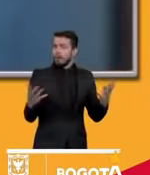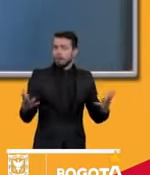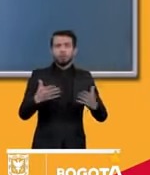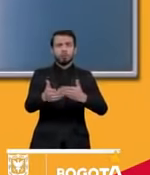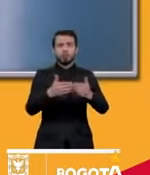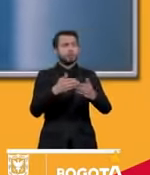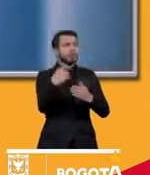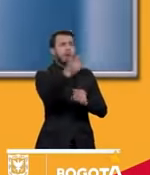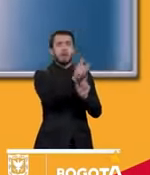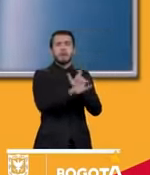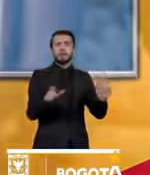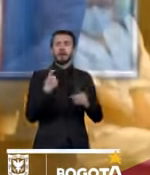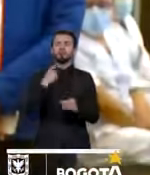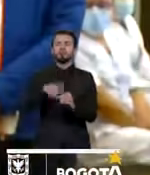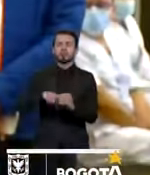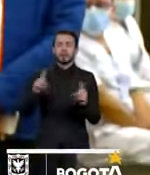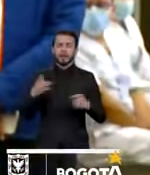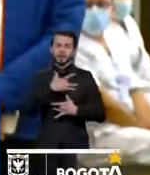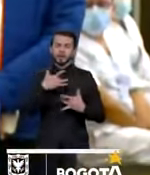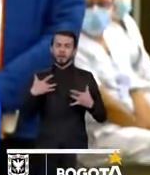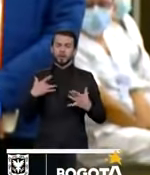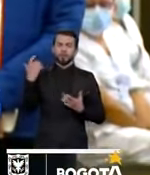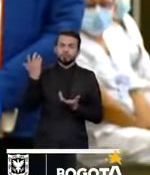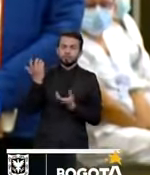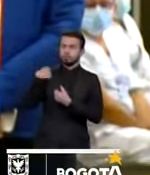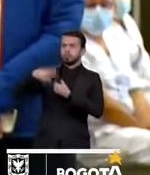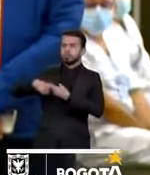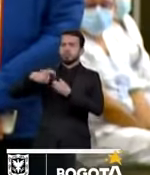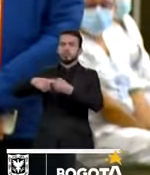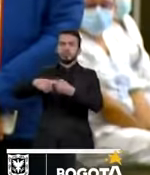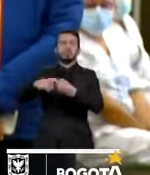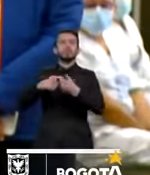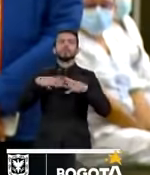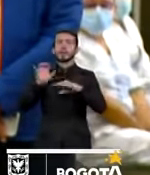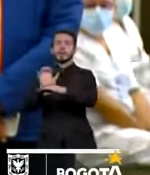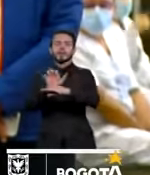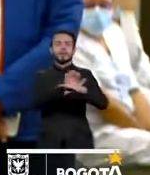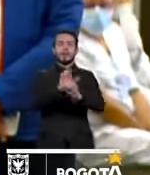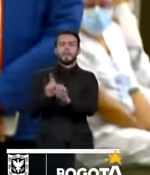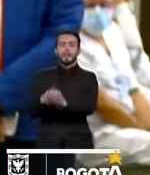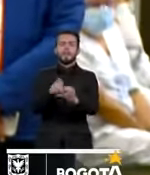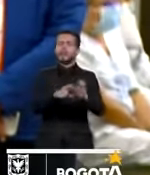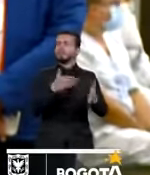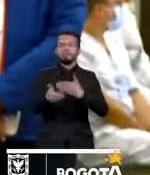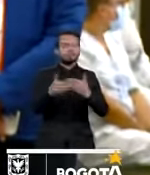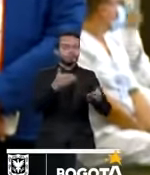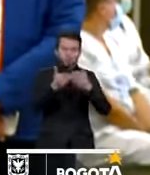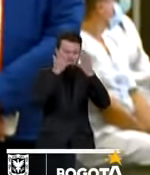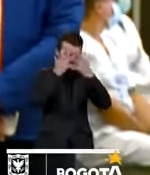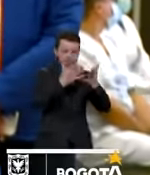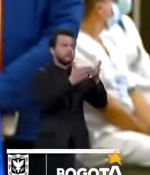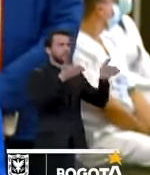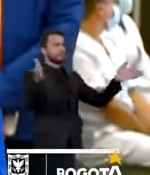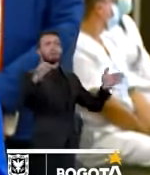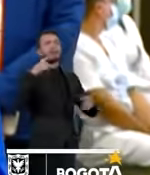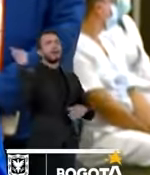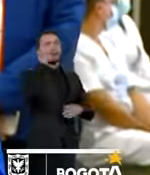estén, para poderlas asignar de la manera más sensata y coordinada independientemente de